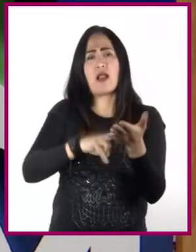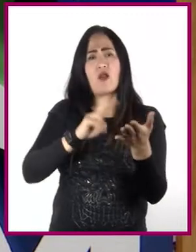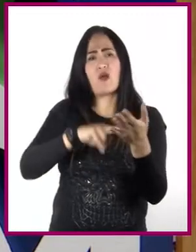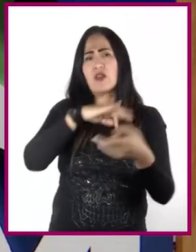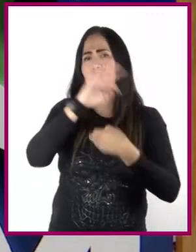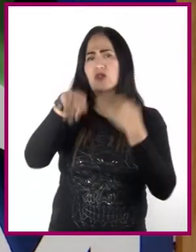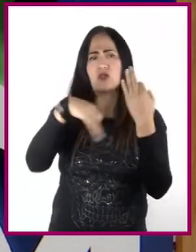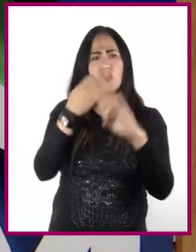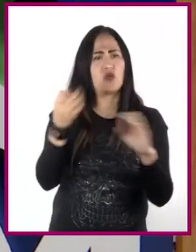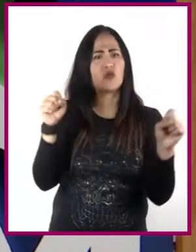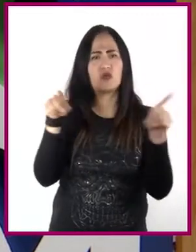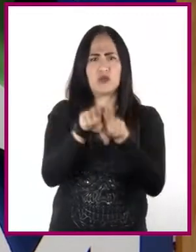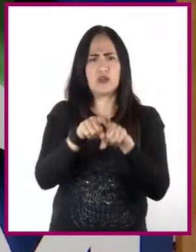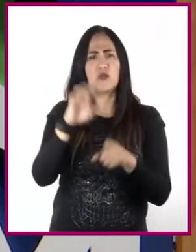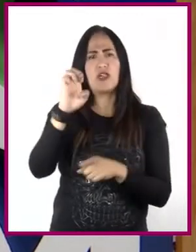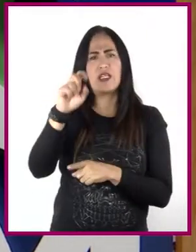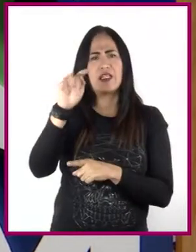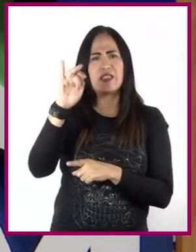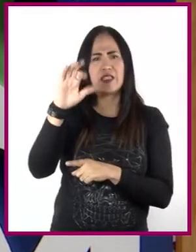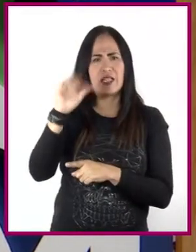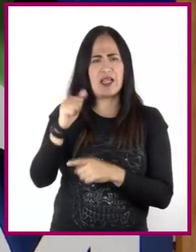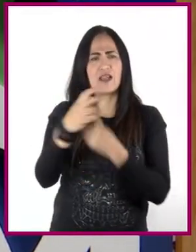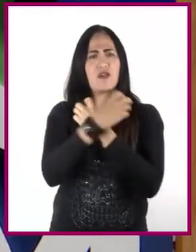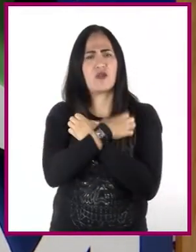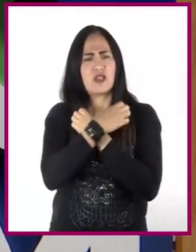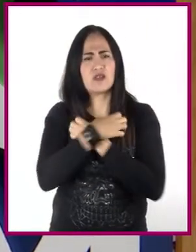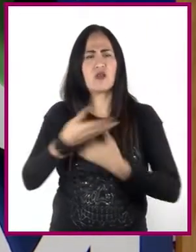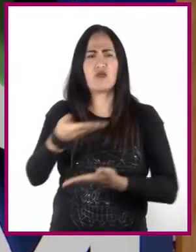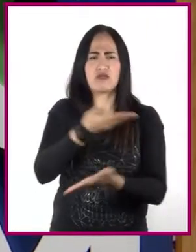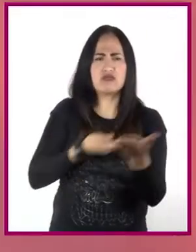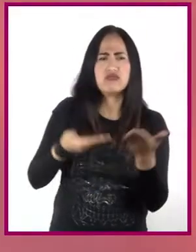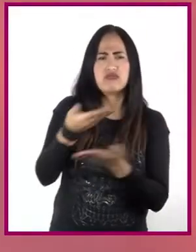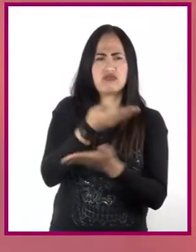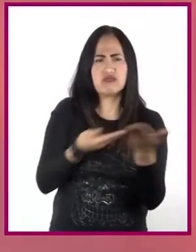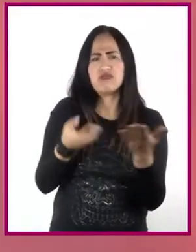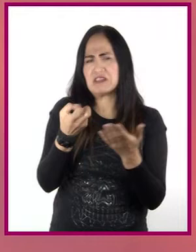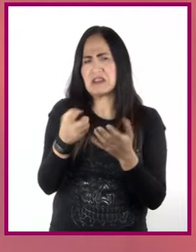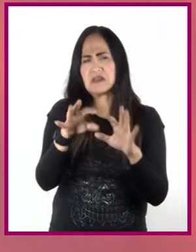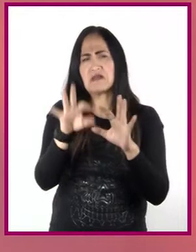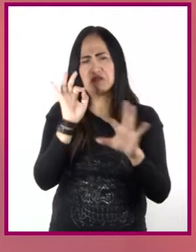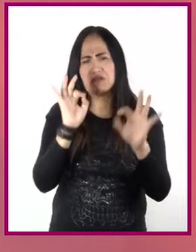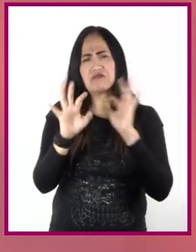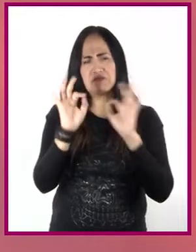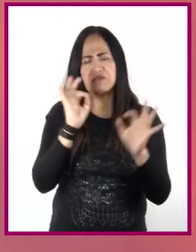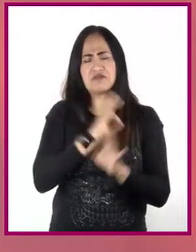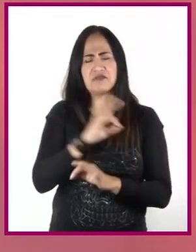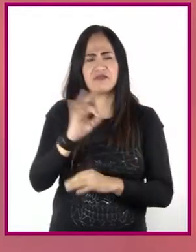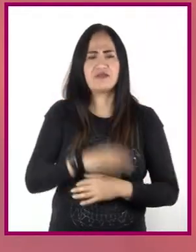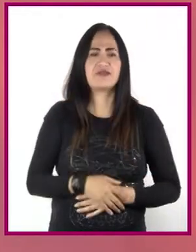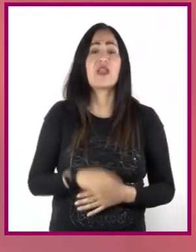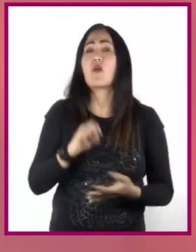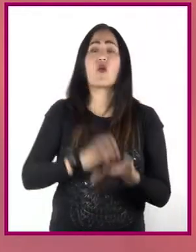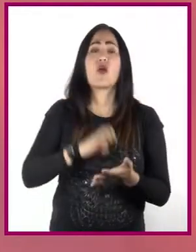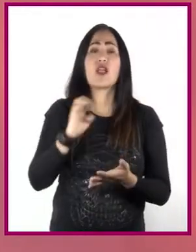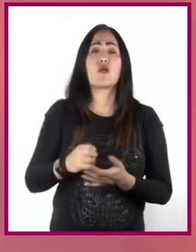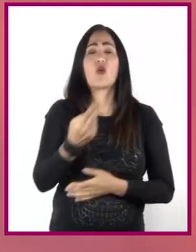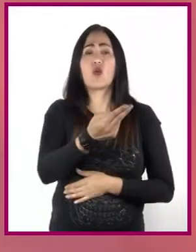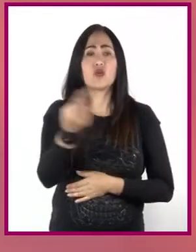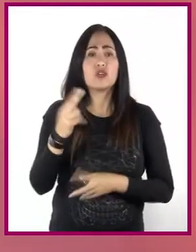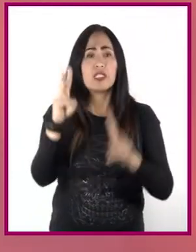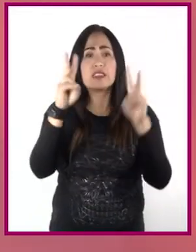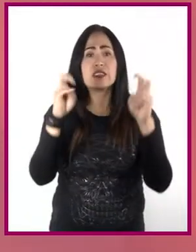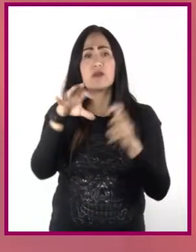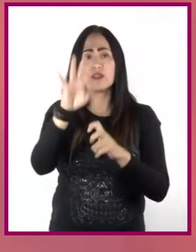universales, ética, educación, convivencia, etc. Si, por ejemplo, decidieran escribir sobre un